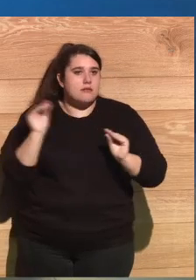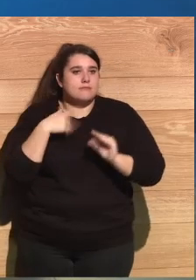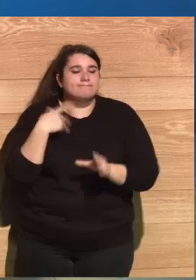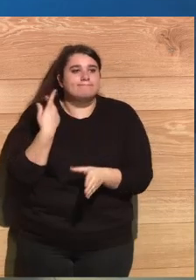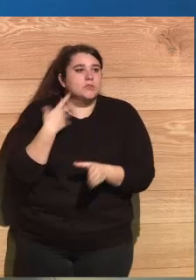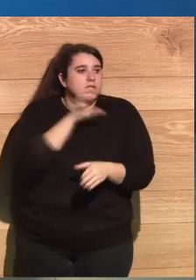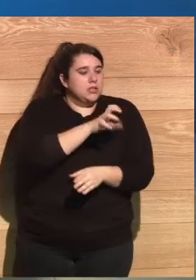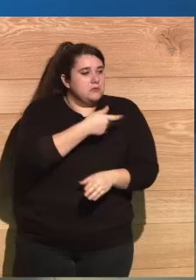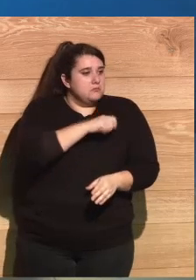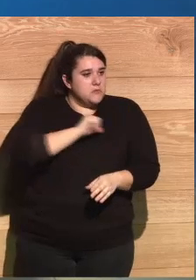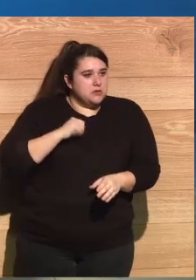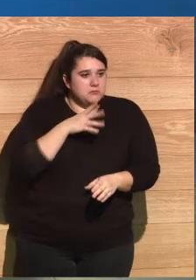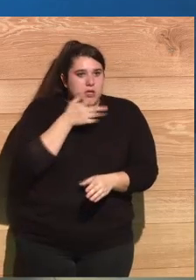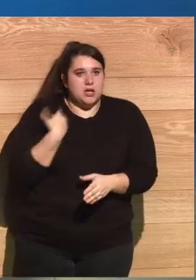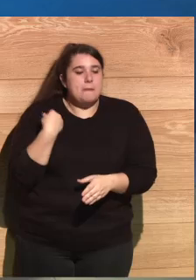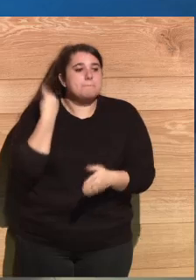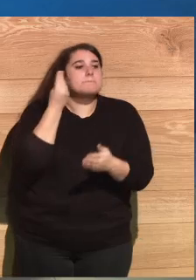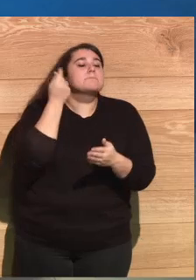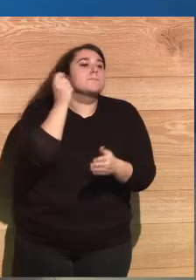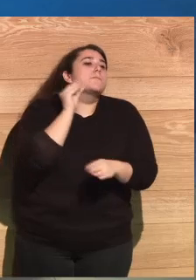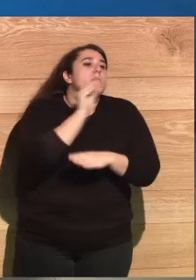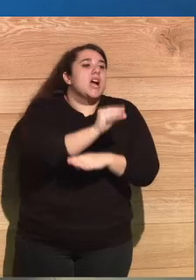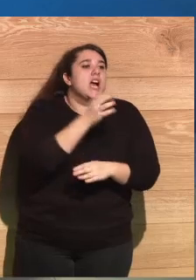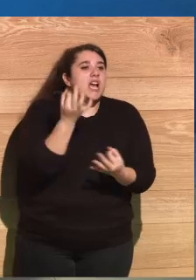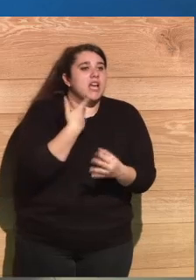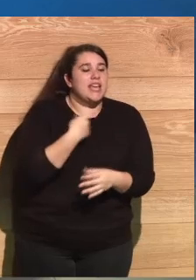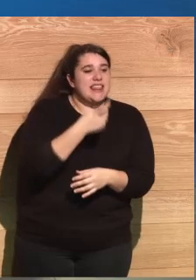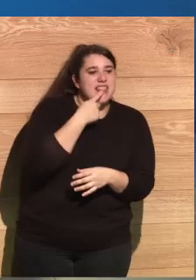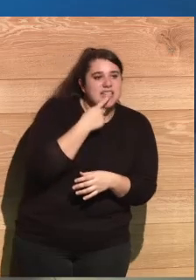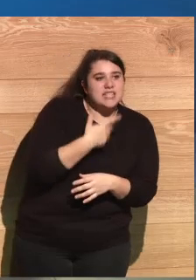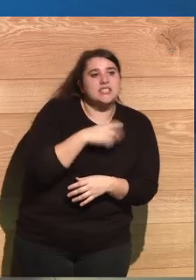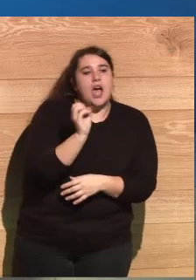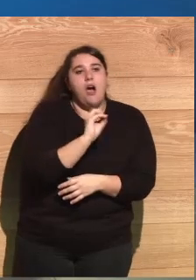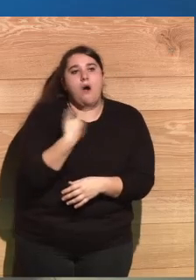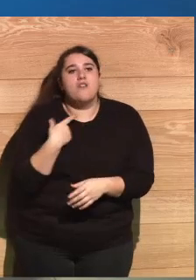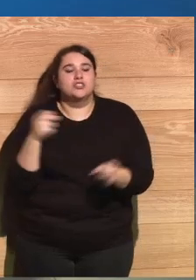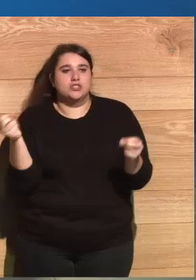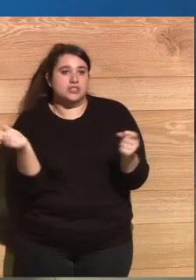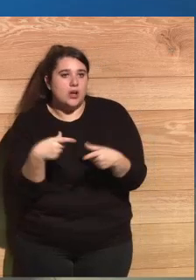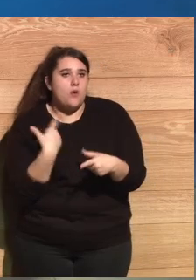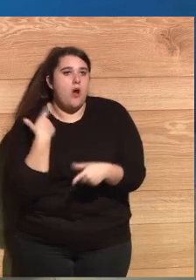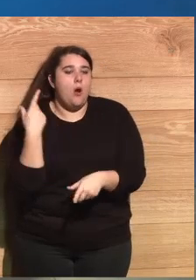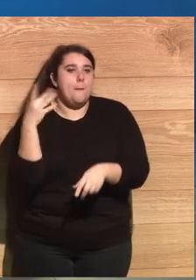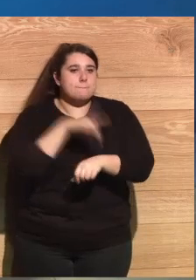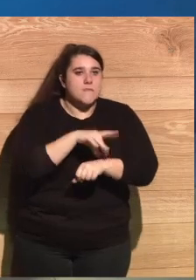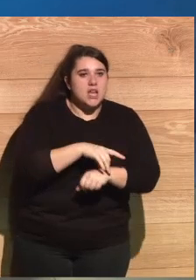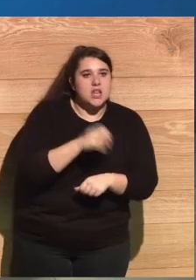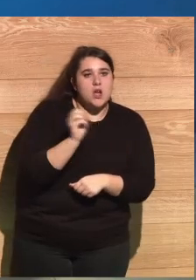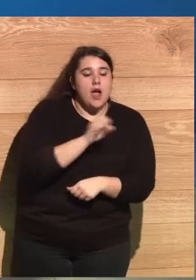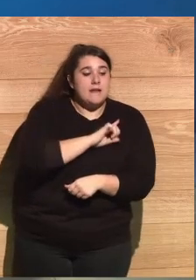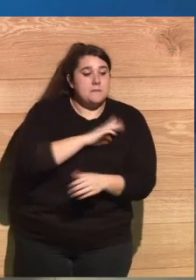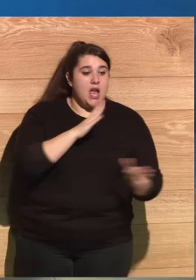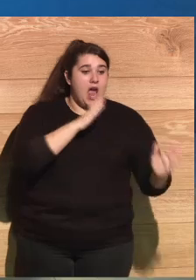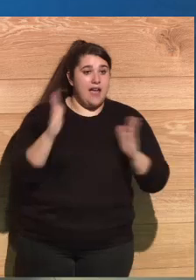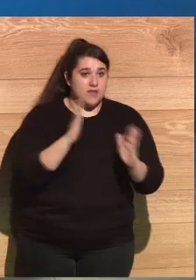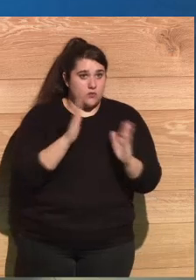estado correspondiente porque le pagan los estudios, porque le pagan el dentista, porque le pagan seguro médico, son soldados eventuales, son